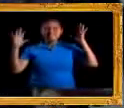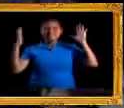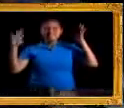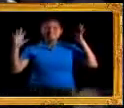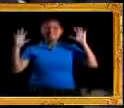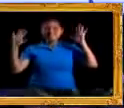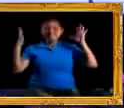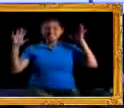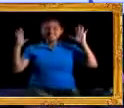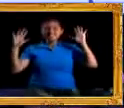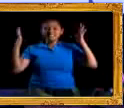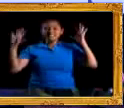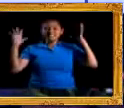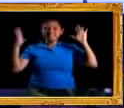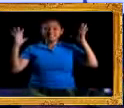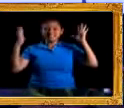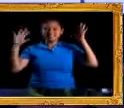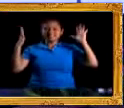Él.